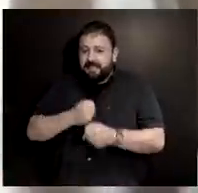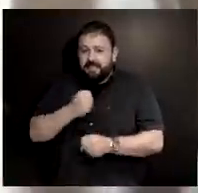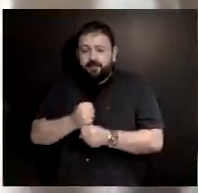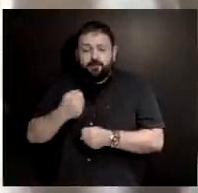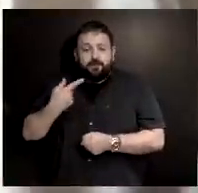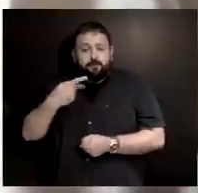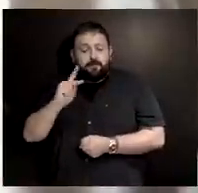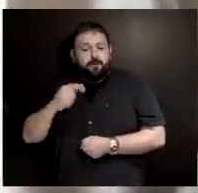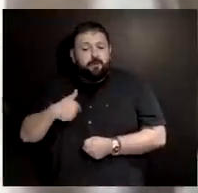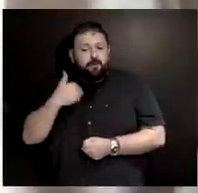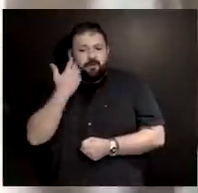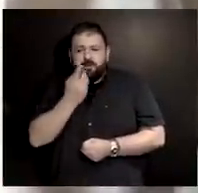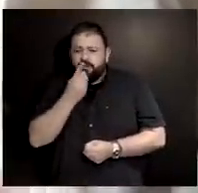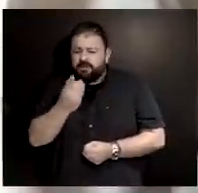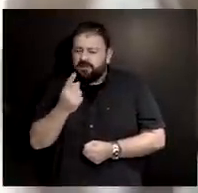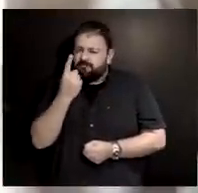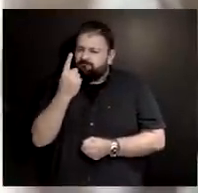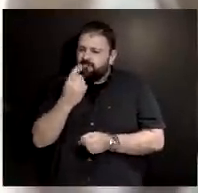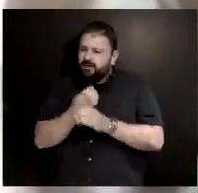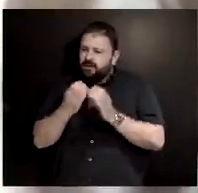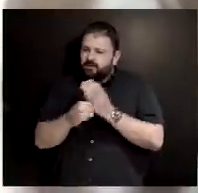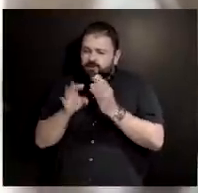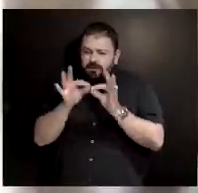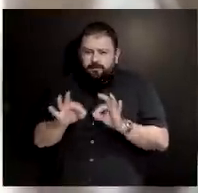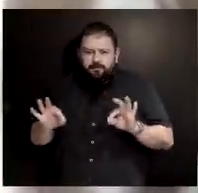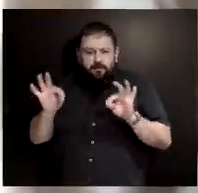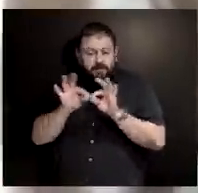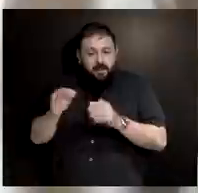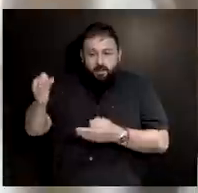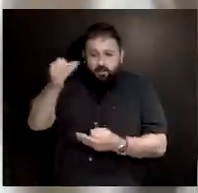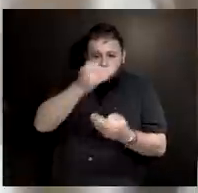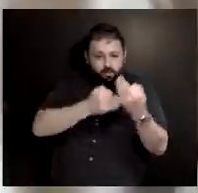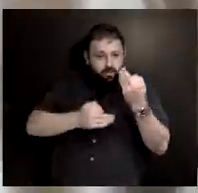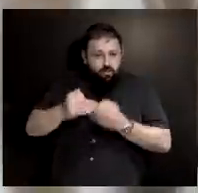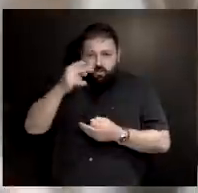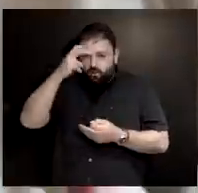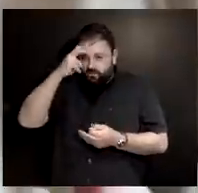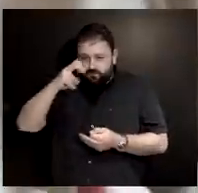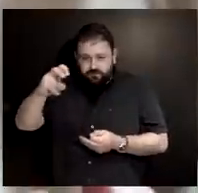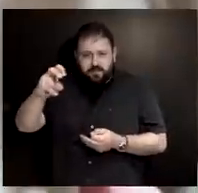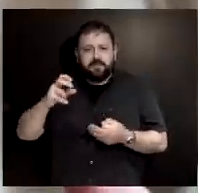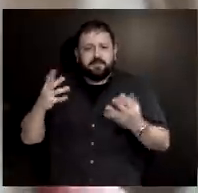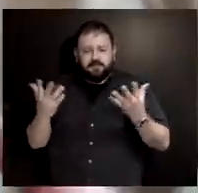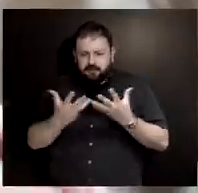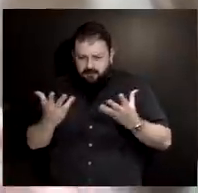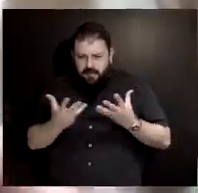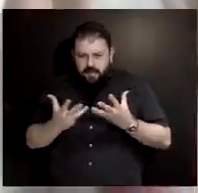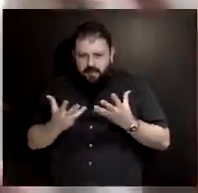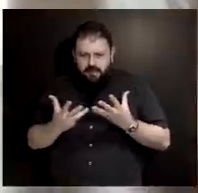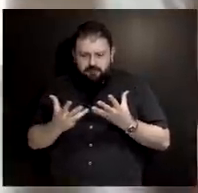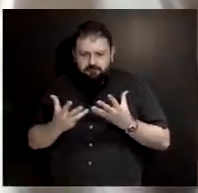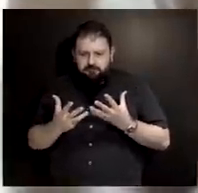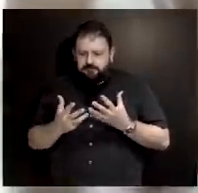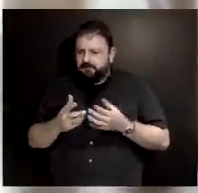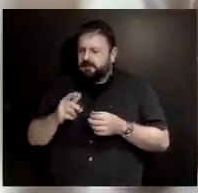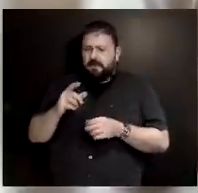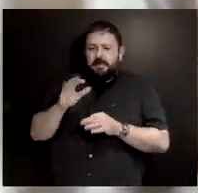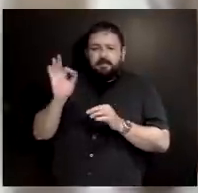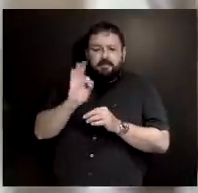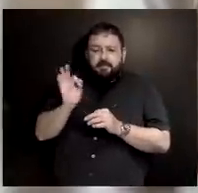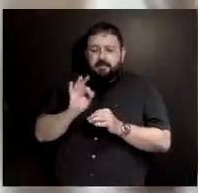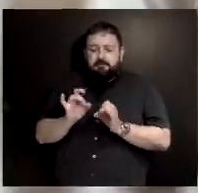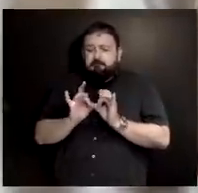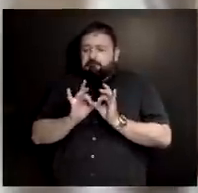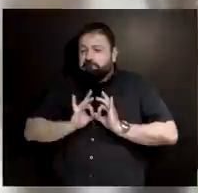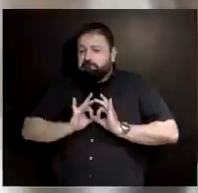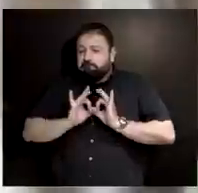algo muy importante. Todos los viajes se harán tarde o que temprano. O sea, si por alguna razón, y eso se los he